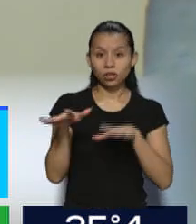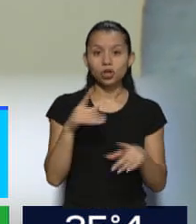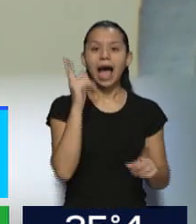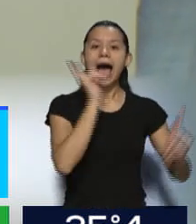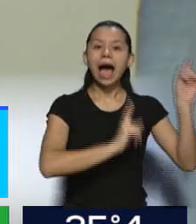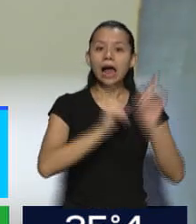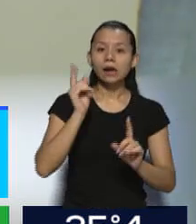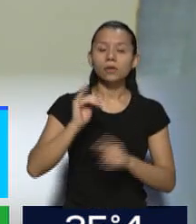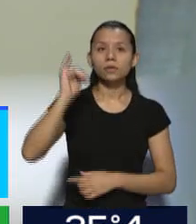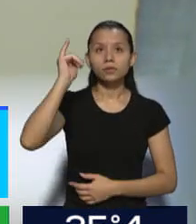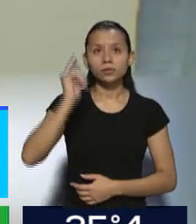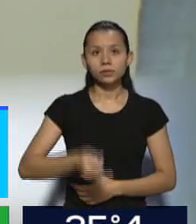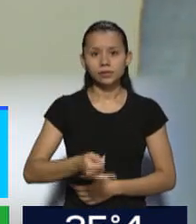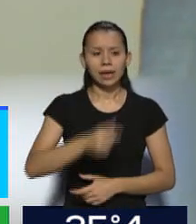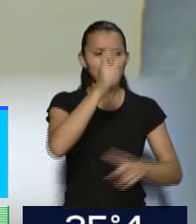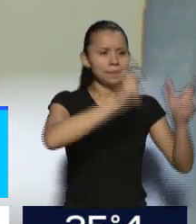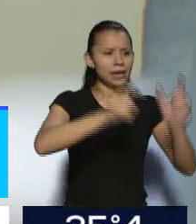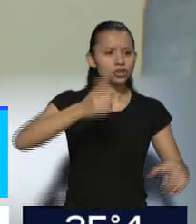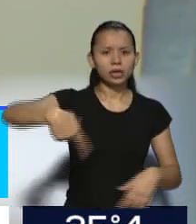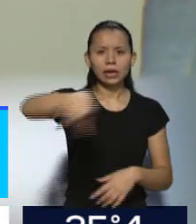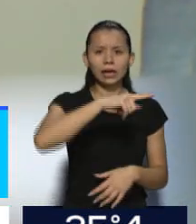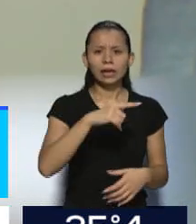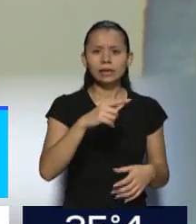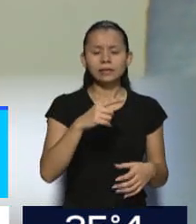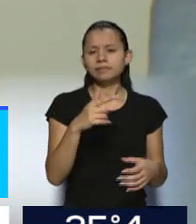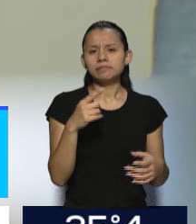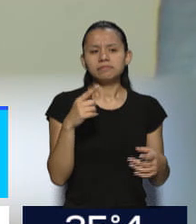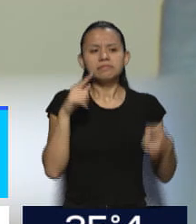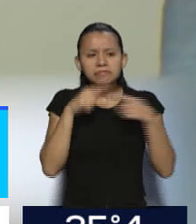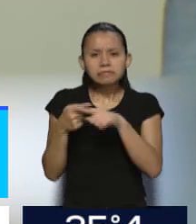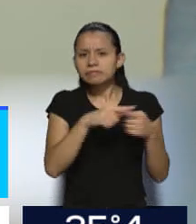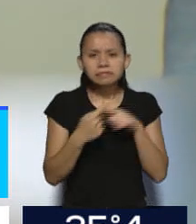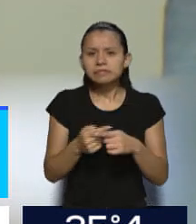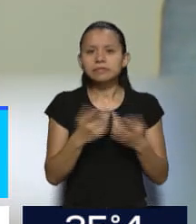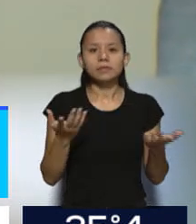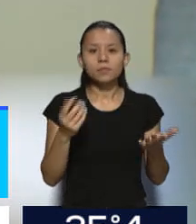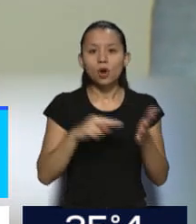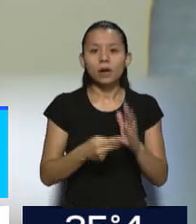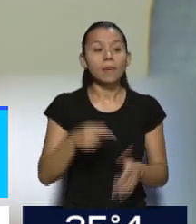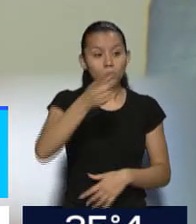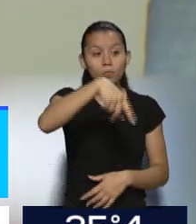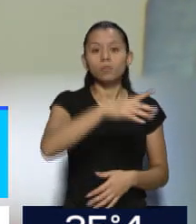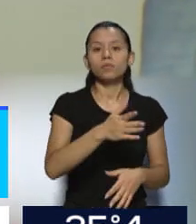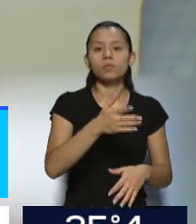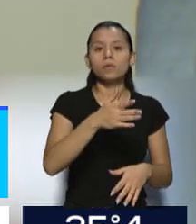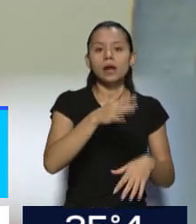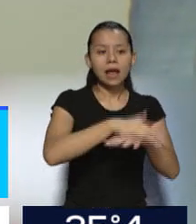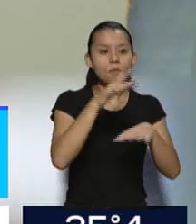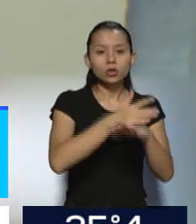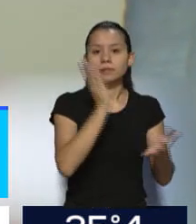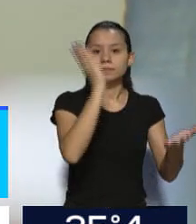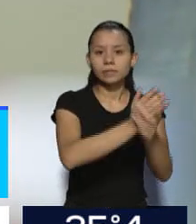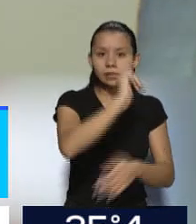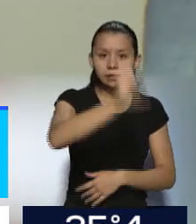que violaron y que además adrede, porque todos iban ordenados, adrede lo hicieron, así que van a tener consecuencias. Y los que